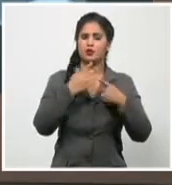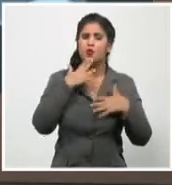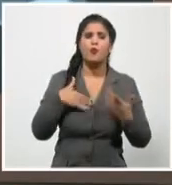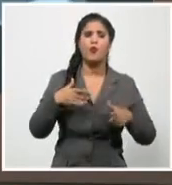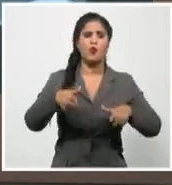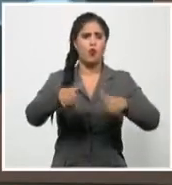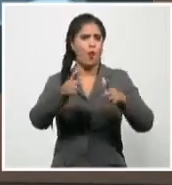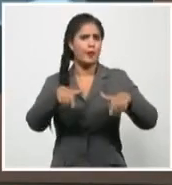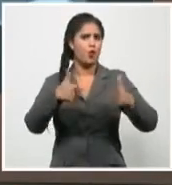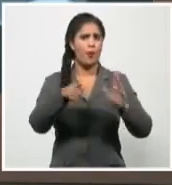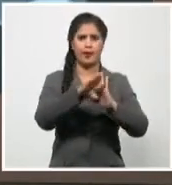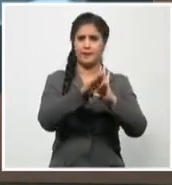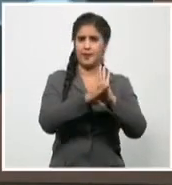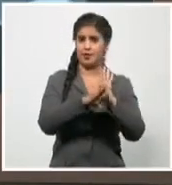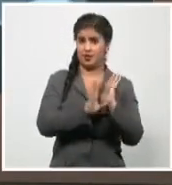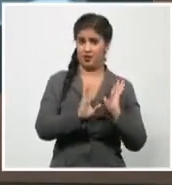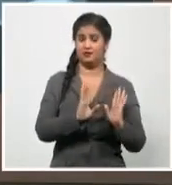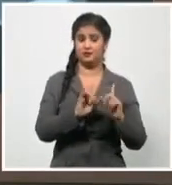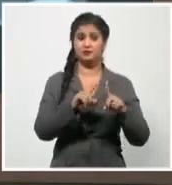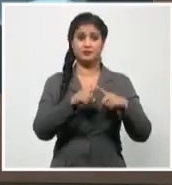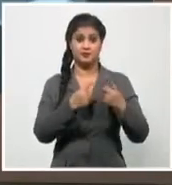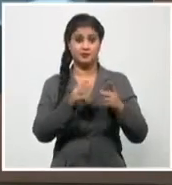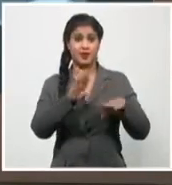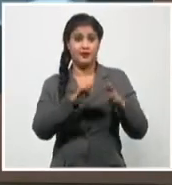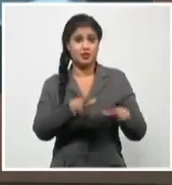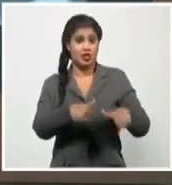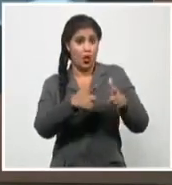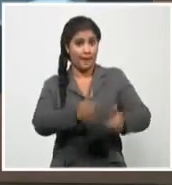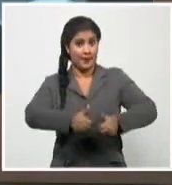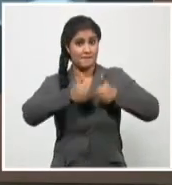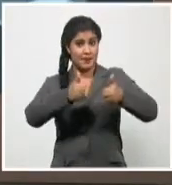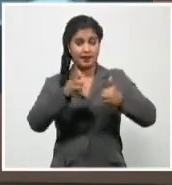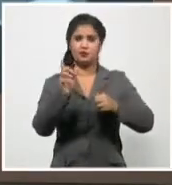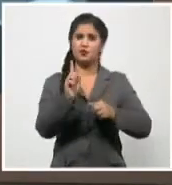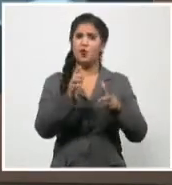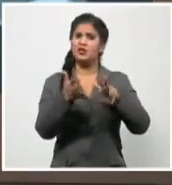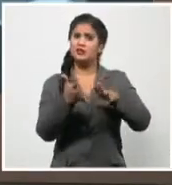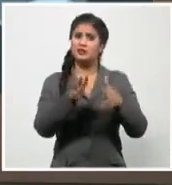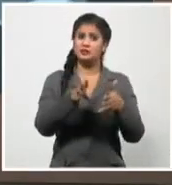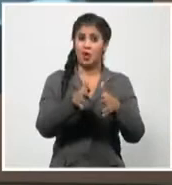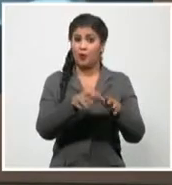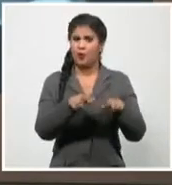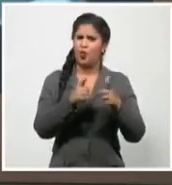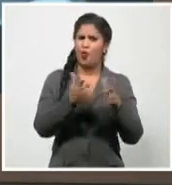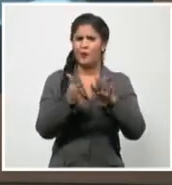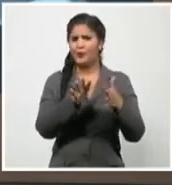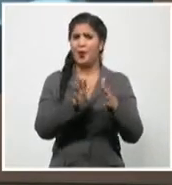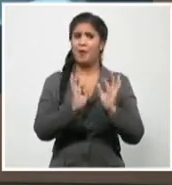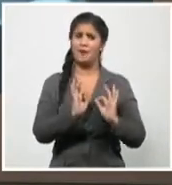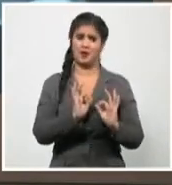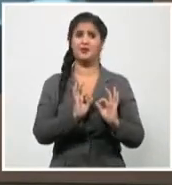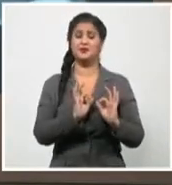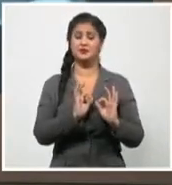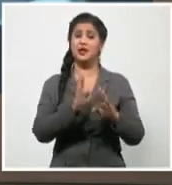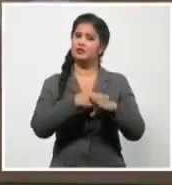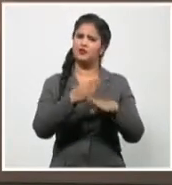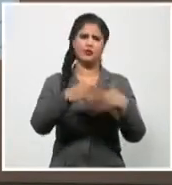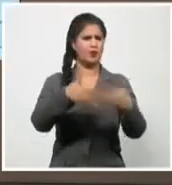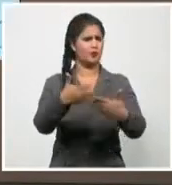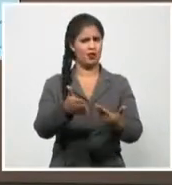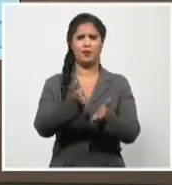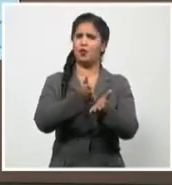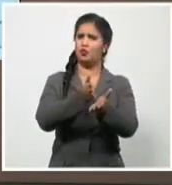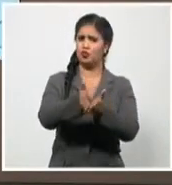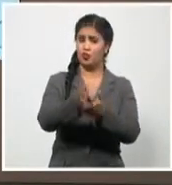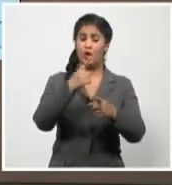no todo lo que funciona en un territorio le sirve a otro por miles de razones lo mismo culturales que de otro tipo la